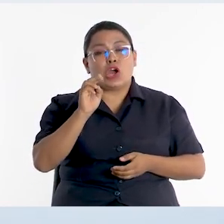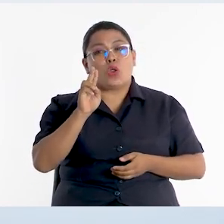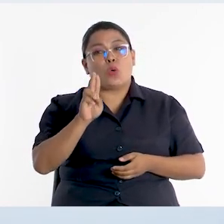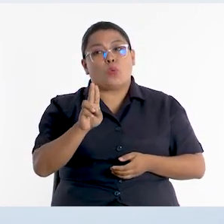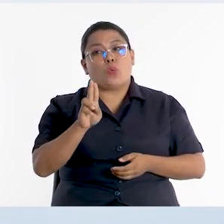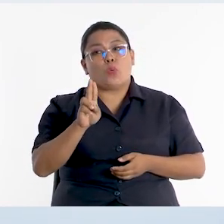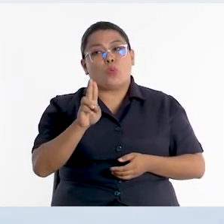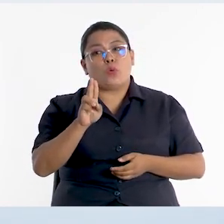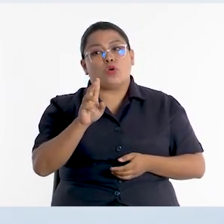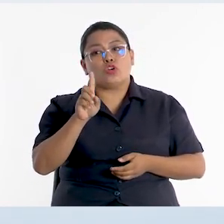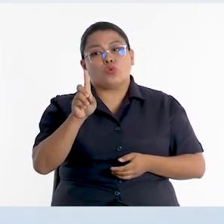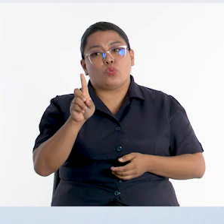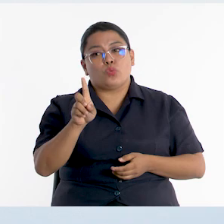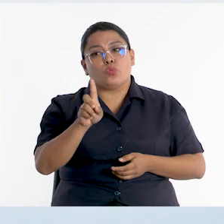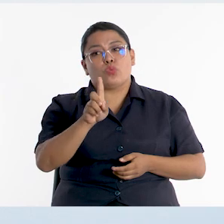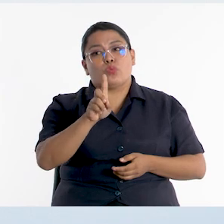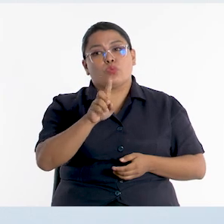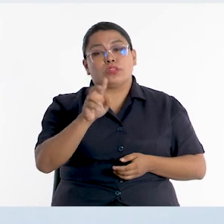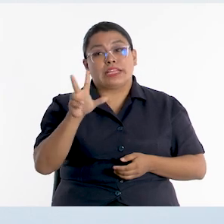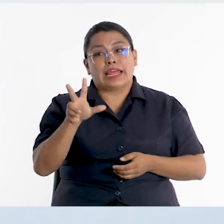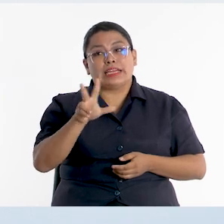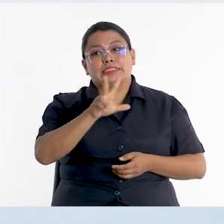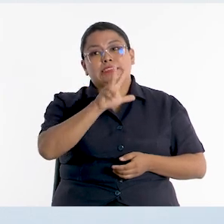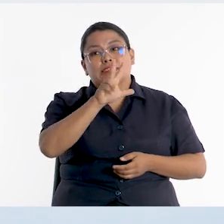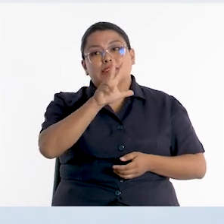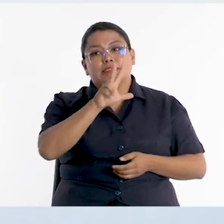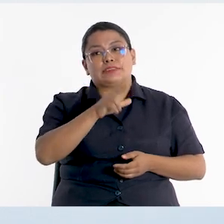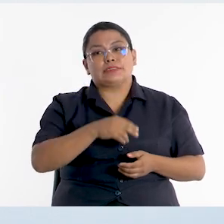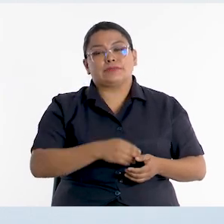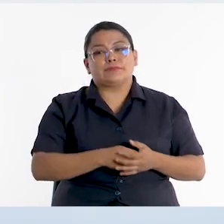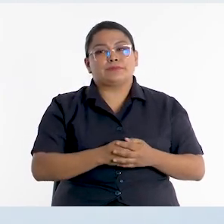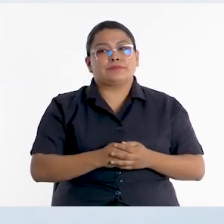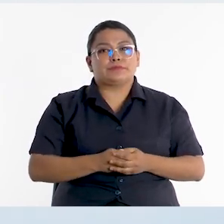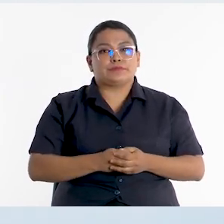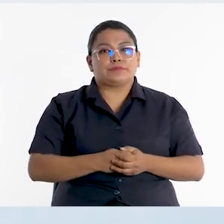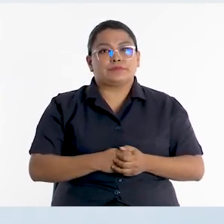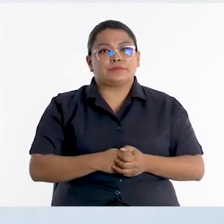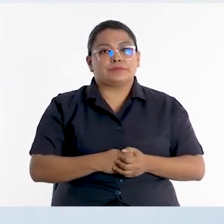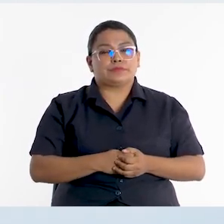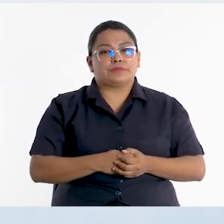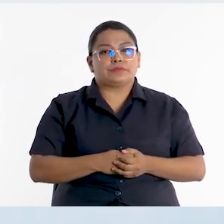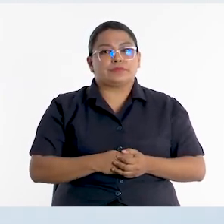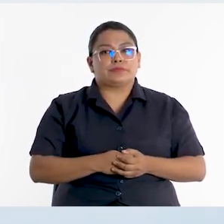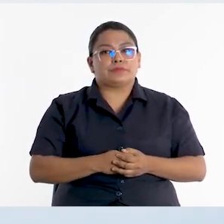las unidades y llevamos 3 en la siguiente posición.